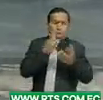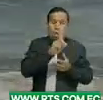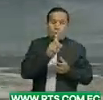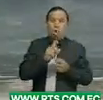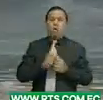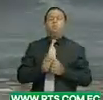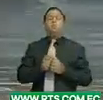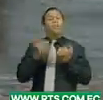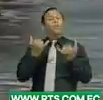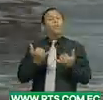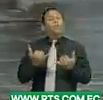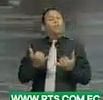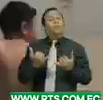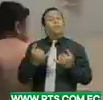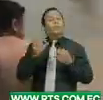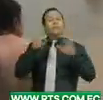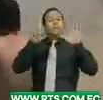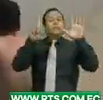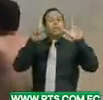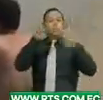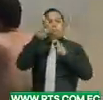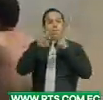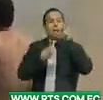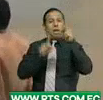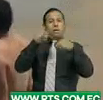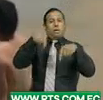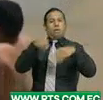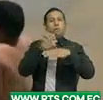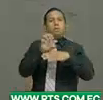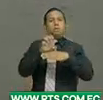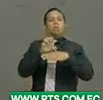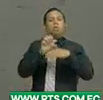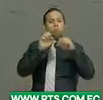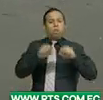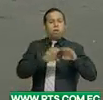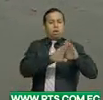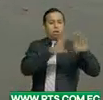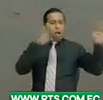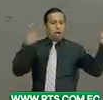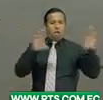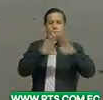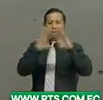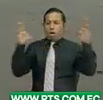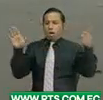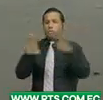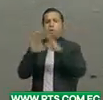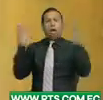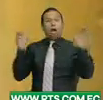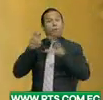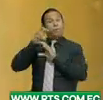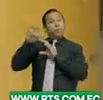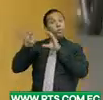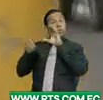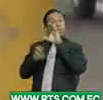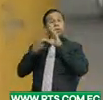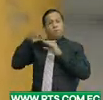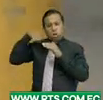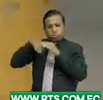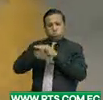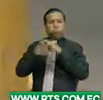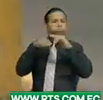Desde hoy, 6 playas del Ecuador recibirán a los turistas, luego de evaluar su situación con respecto a las medidas